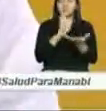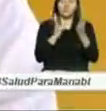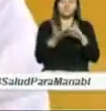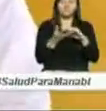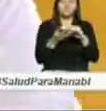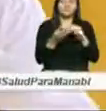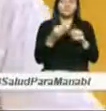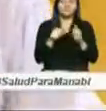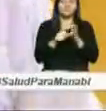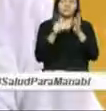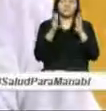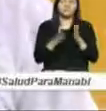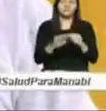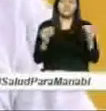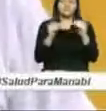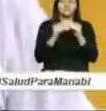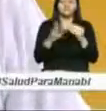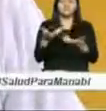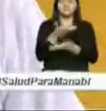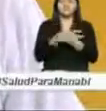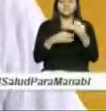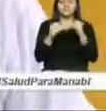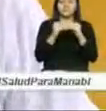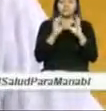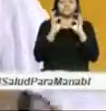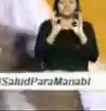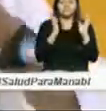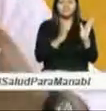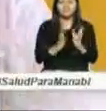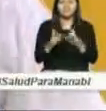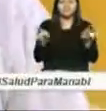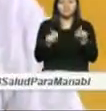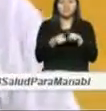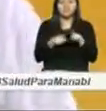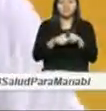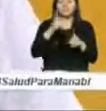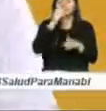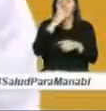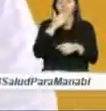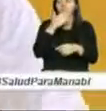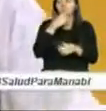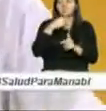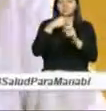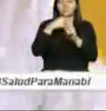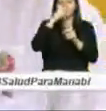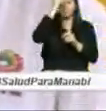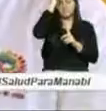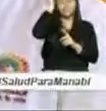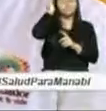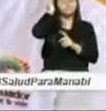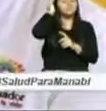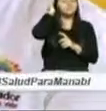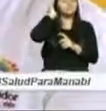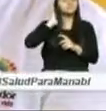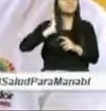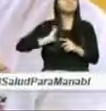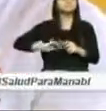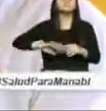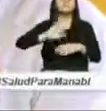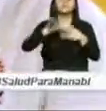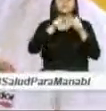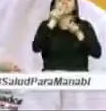Ciudadana, es tan solo el que más sirve, el que más está en función de los demás. Un abrazo a las autoridades